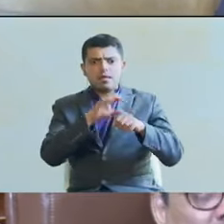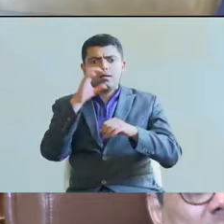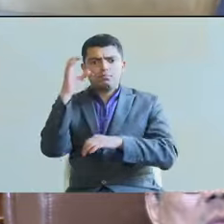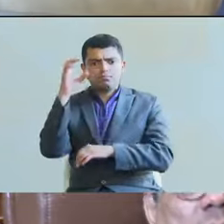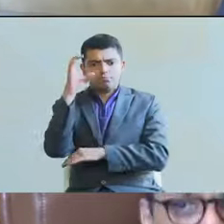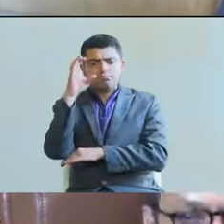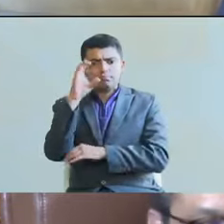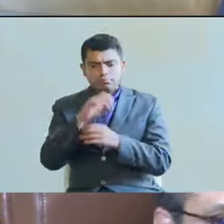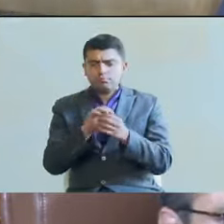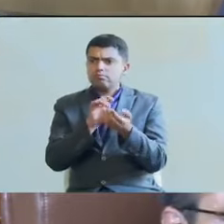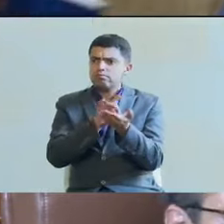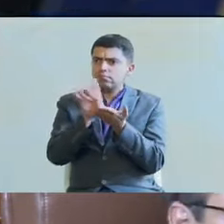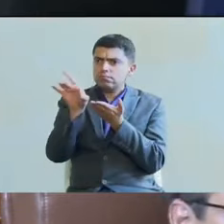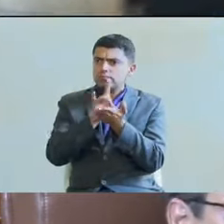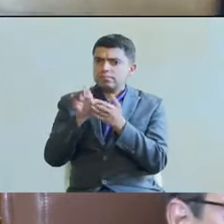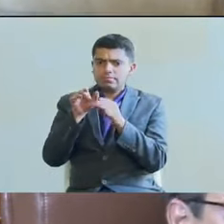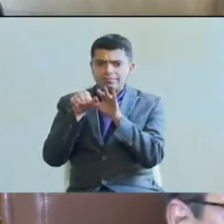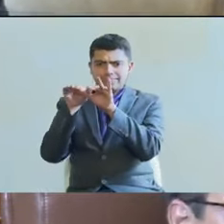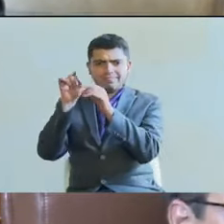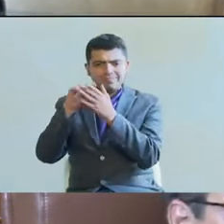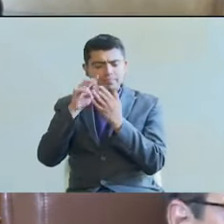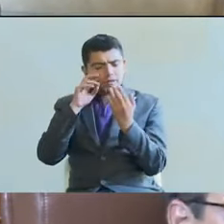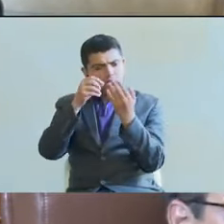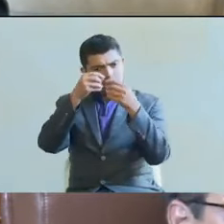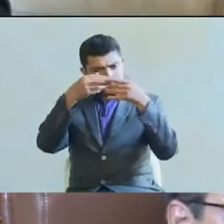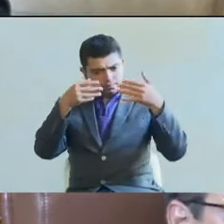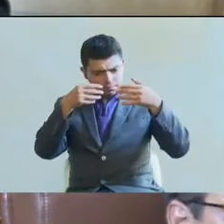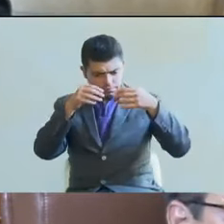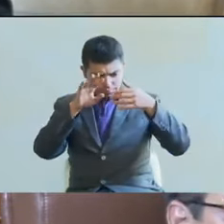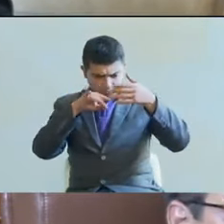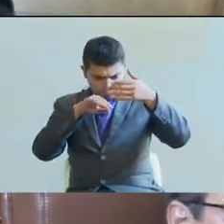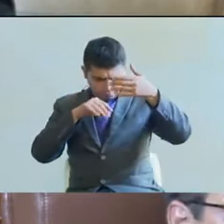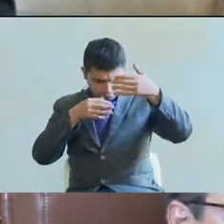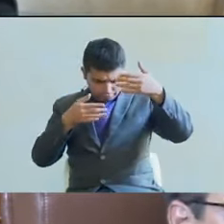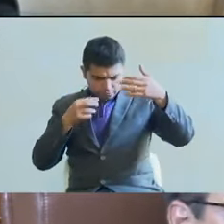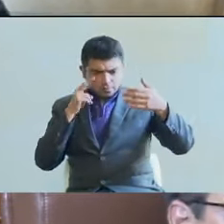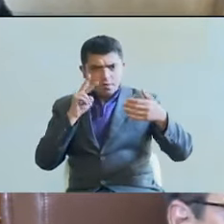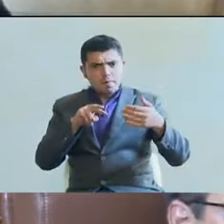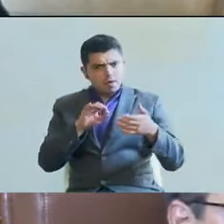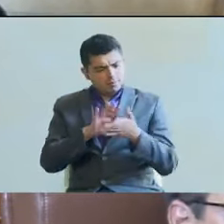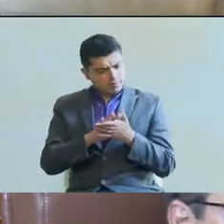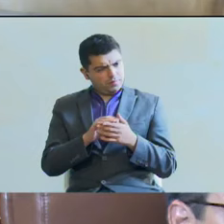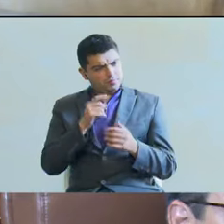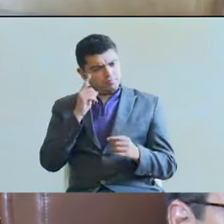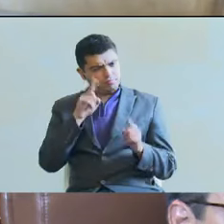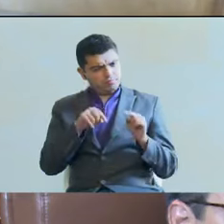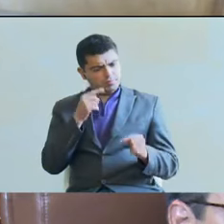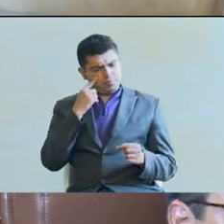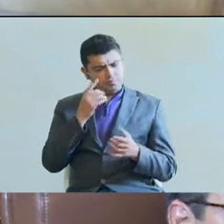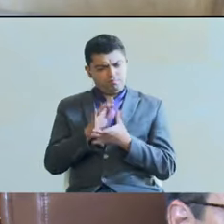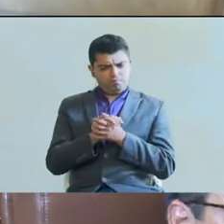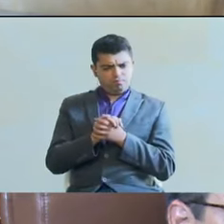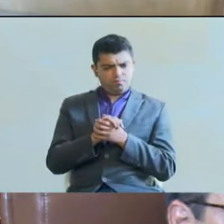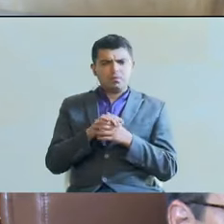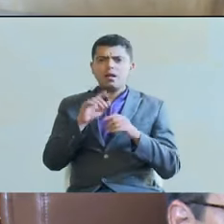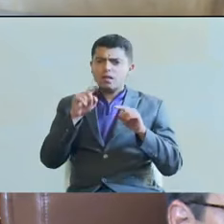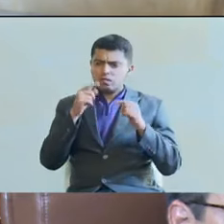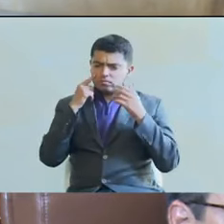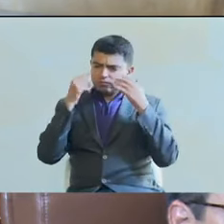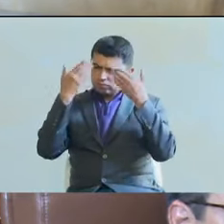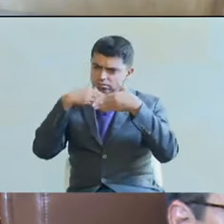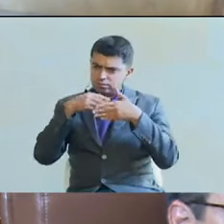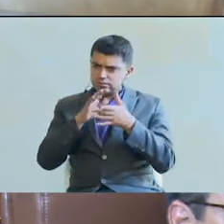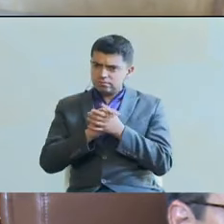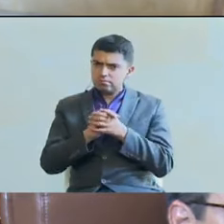podrán darse cuenta que en el trámite de este proyecto hay suspicacia y hay temas Aparentemente oscuros que